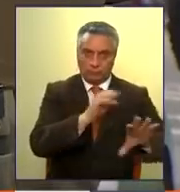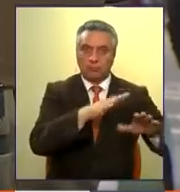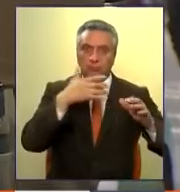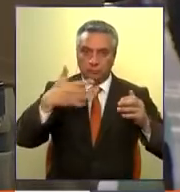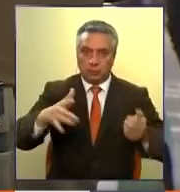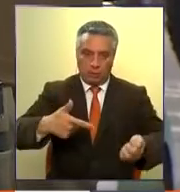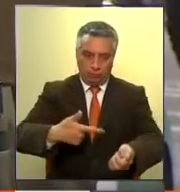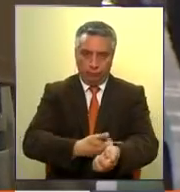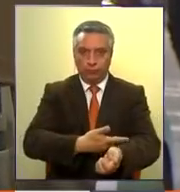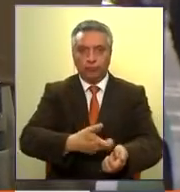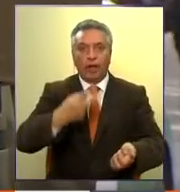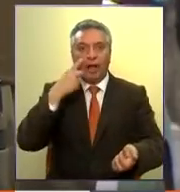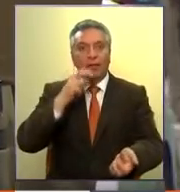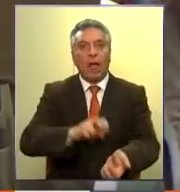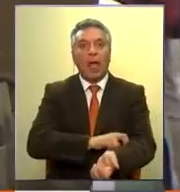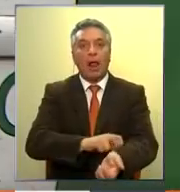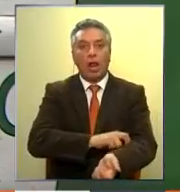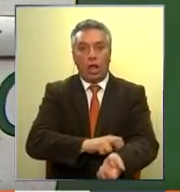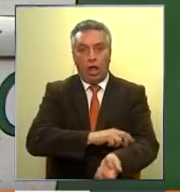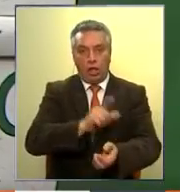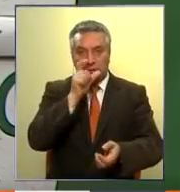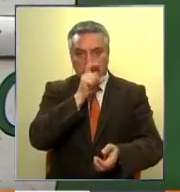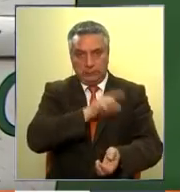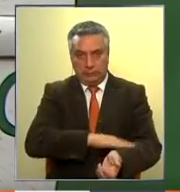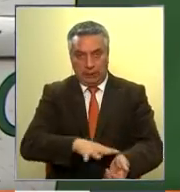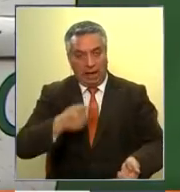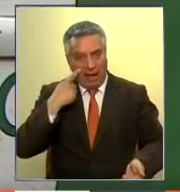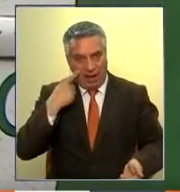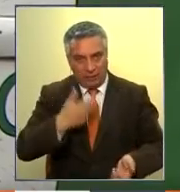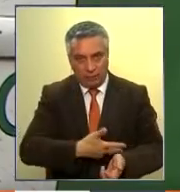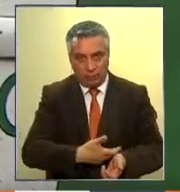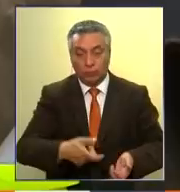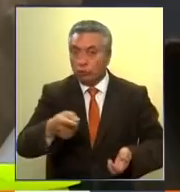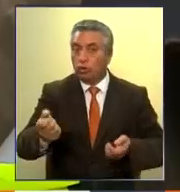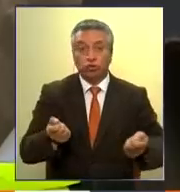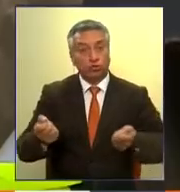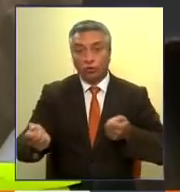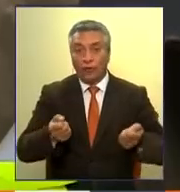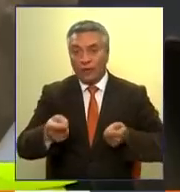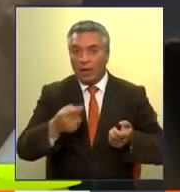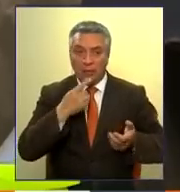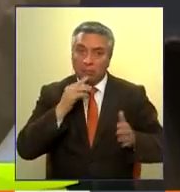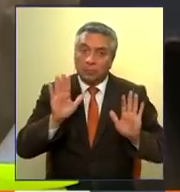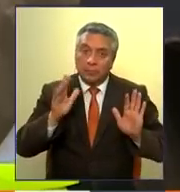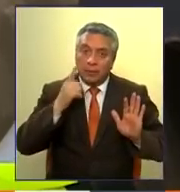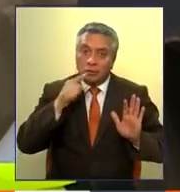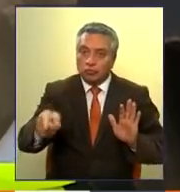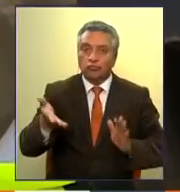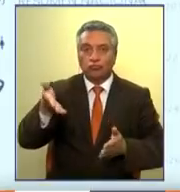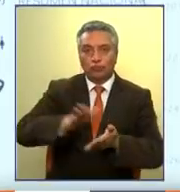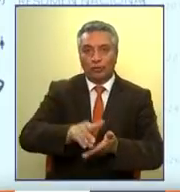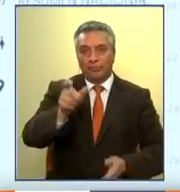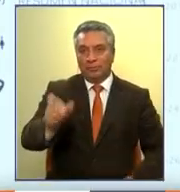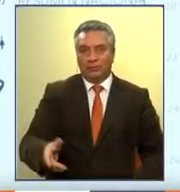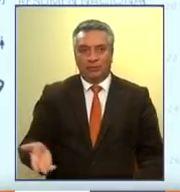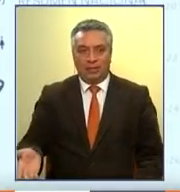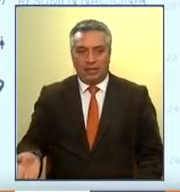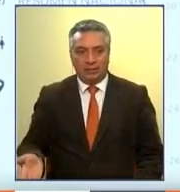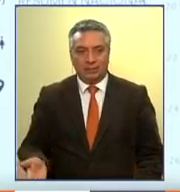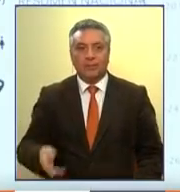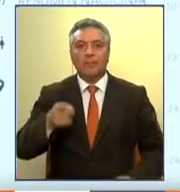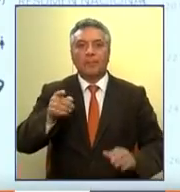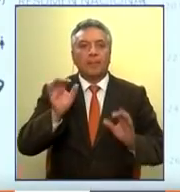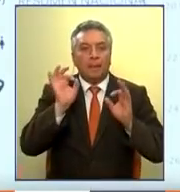preliminar de la ciudad de carabineros descarta la responsabilidad del chofer en la muerte de wilson santelices más allá de los antecedentes